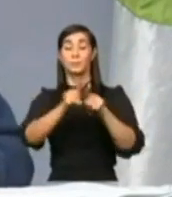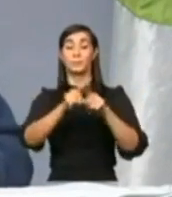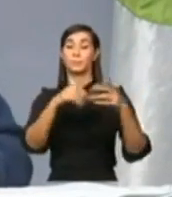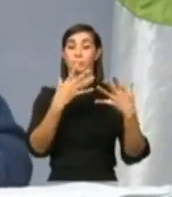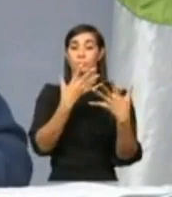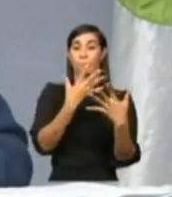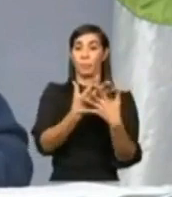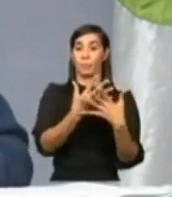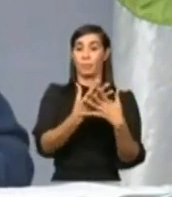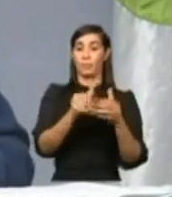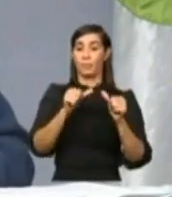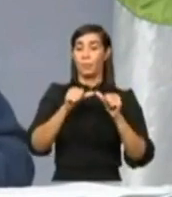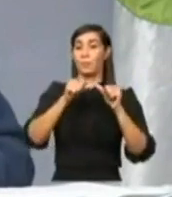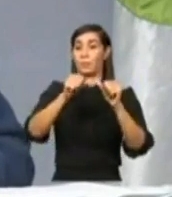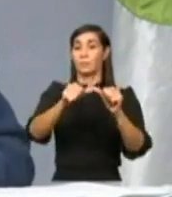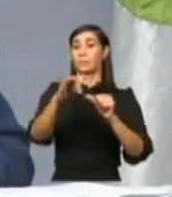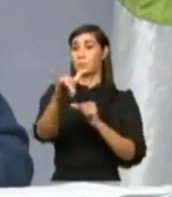y se